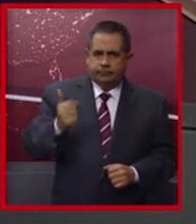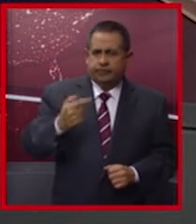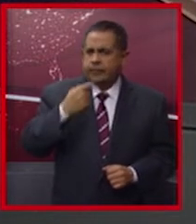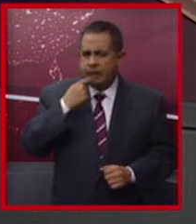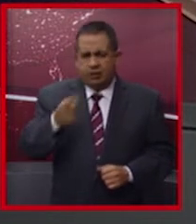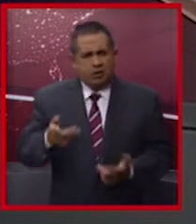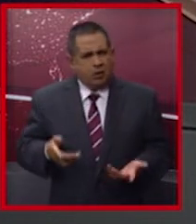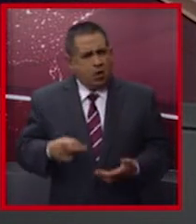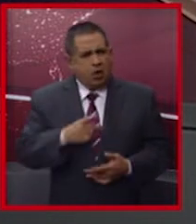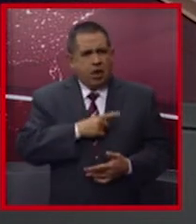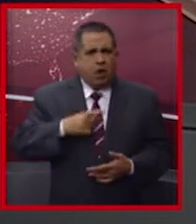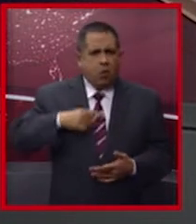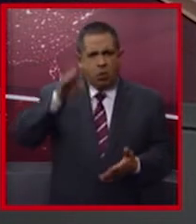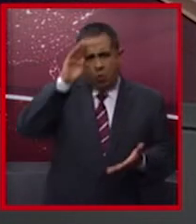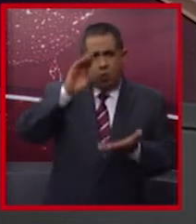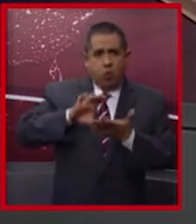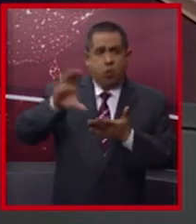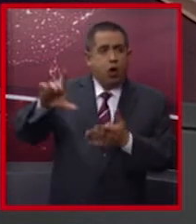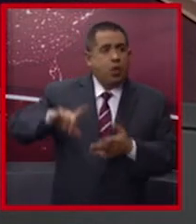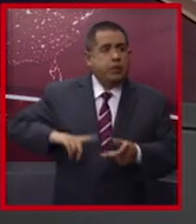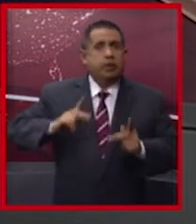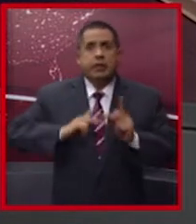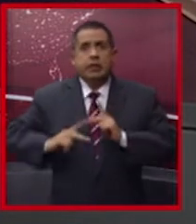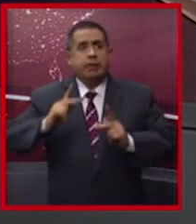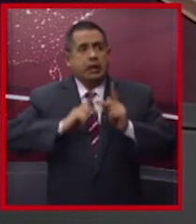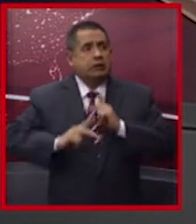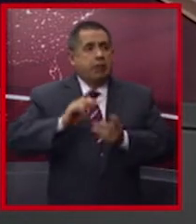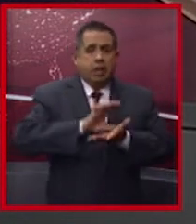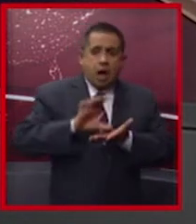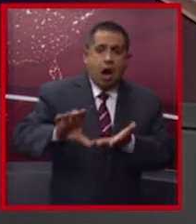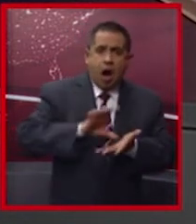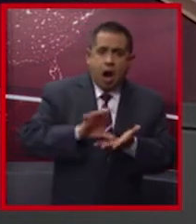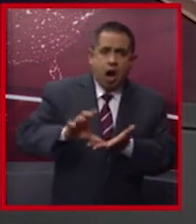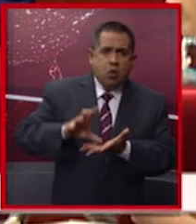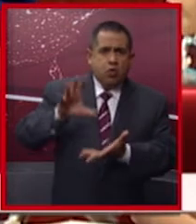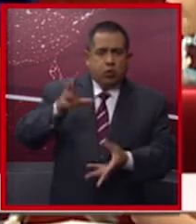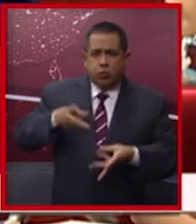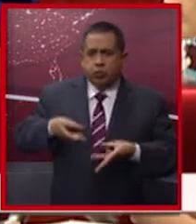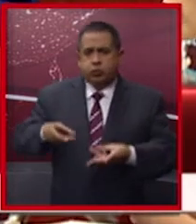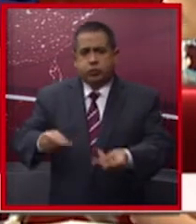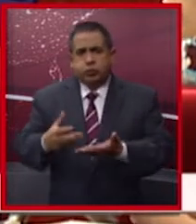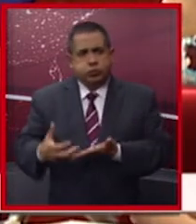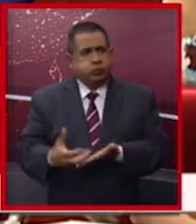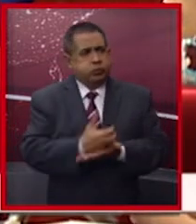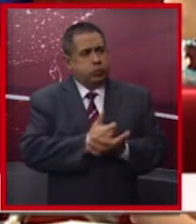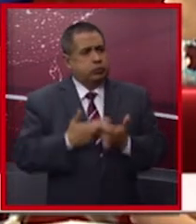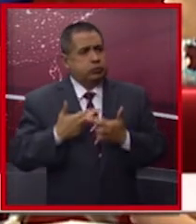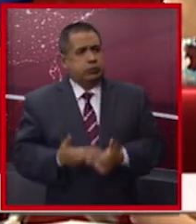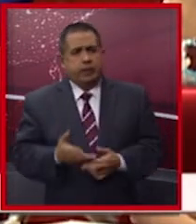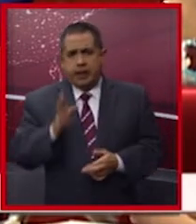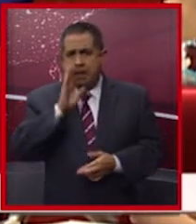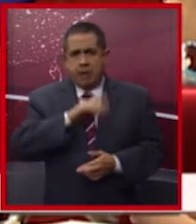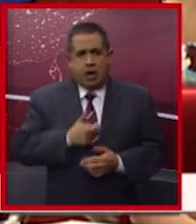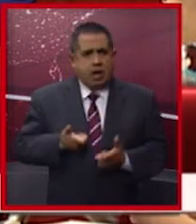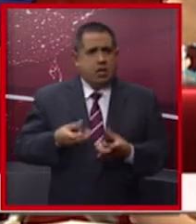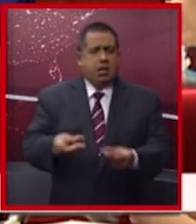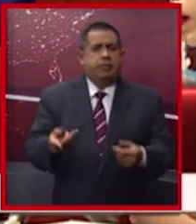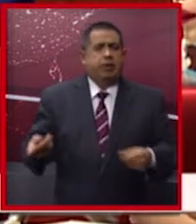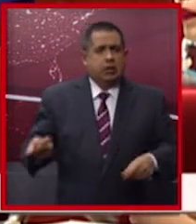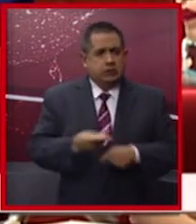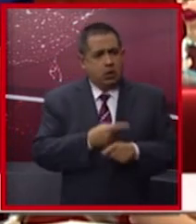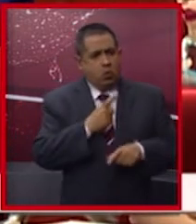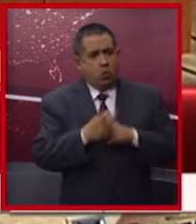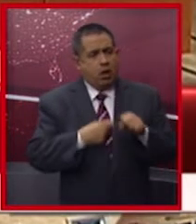el elevado endeudamiento emprendido por el gobierno federal y la ineficacia en el manejo de los ingresos excedentes que se obtienen a lo largo del año